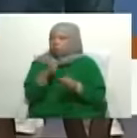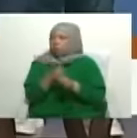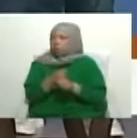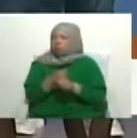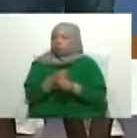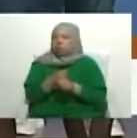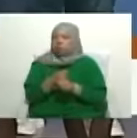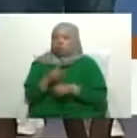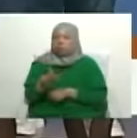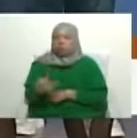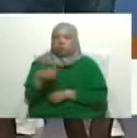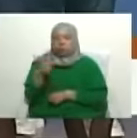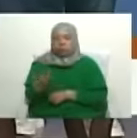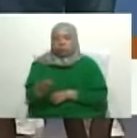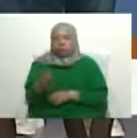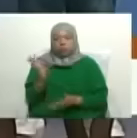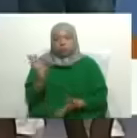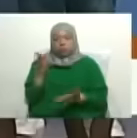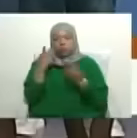Luego está